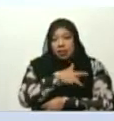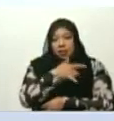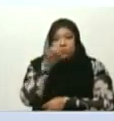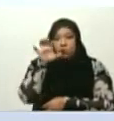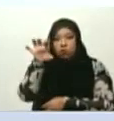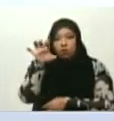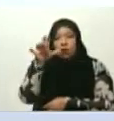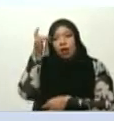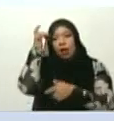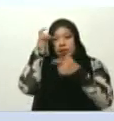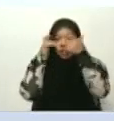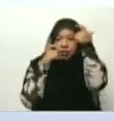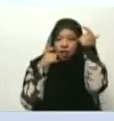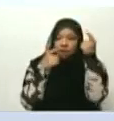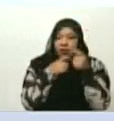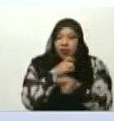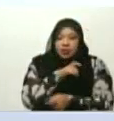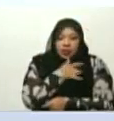chavismo.